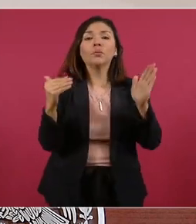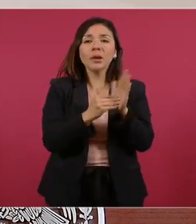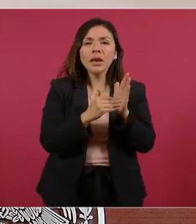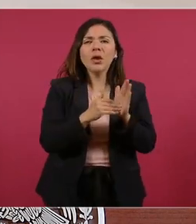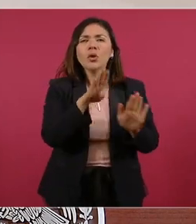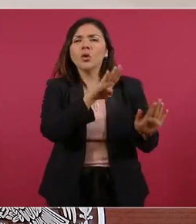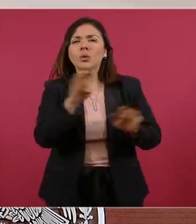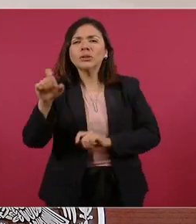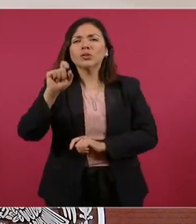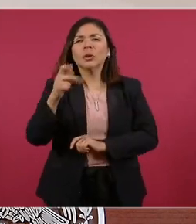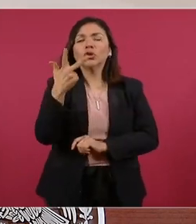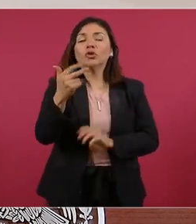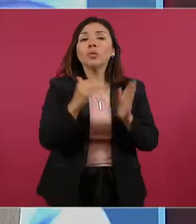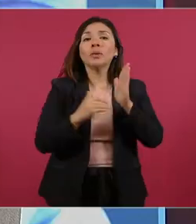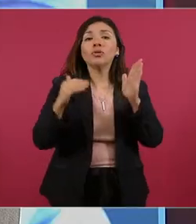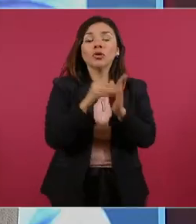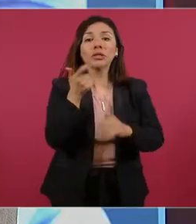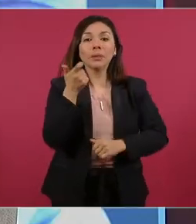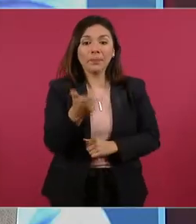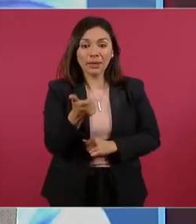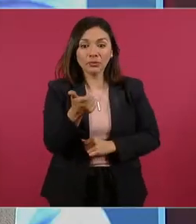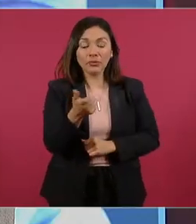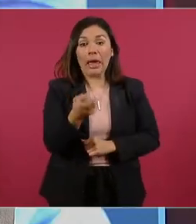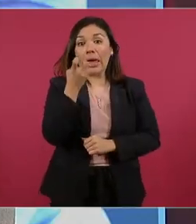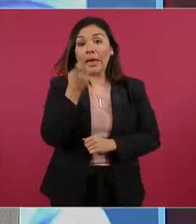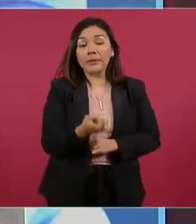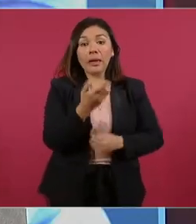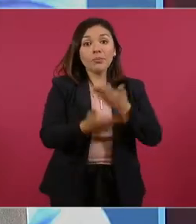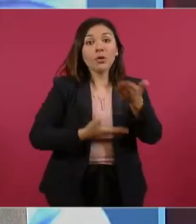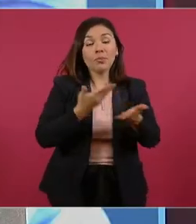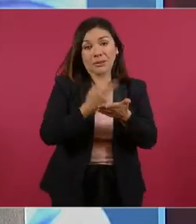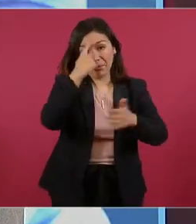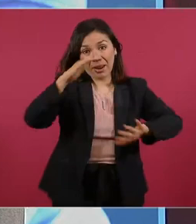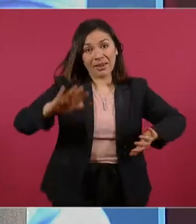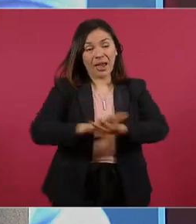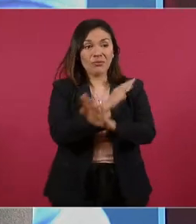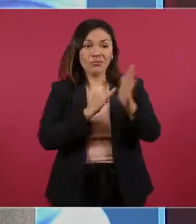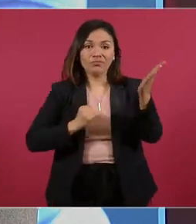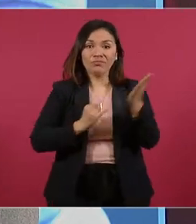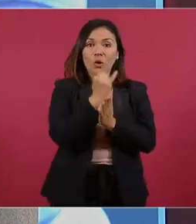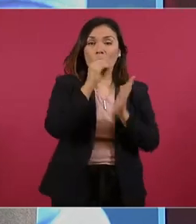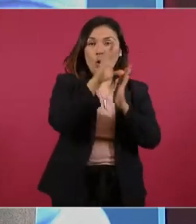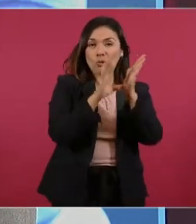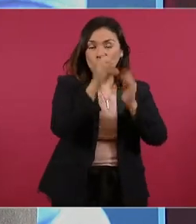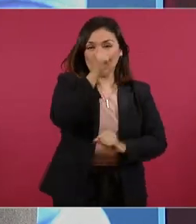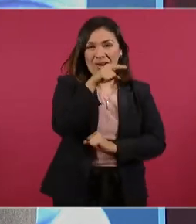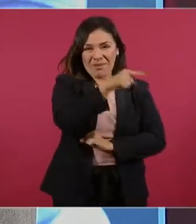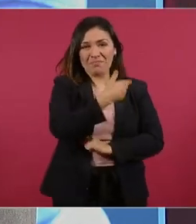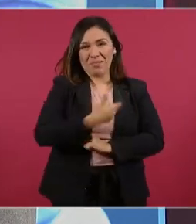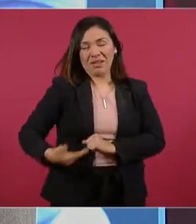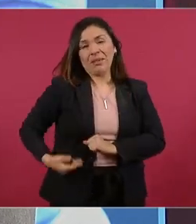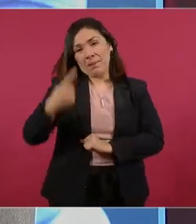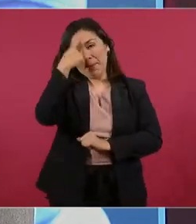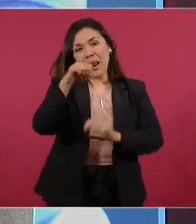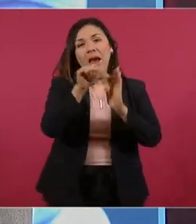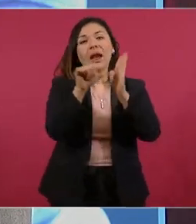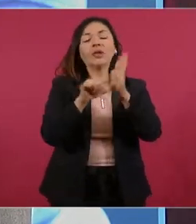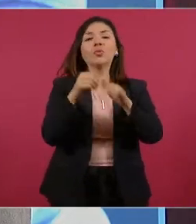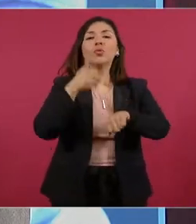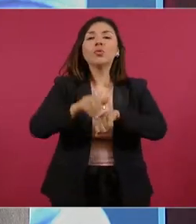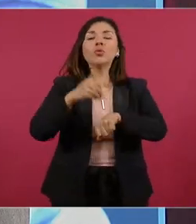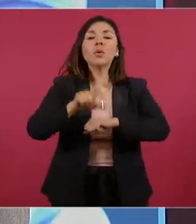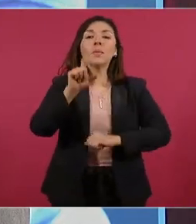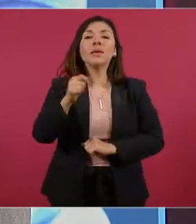38.928 millones de pesos y la propuesta de reforma constitucional del presidente al artículo